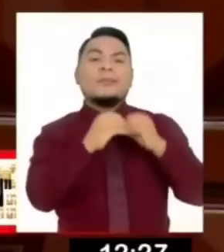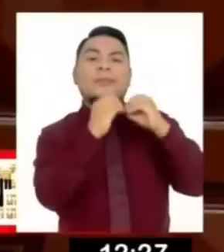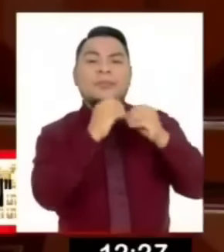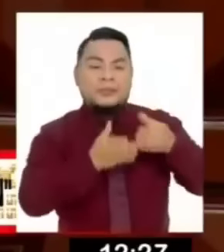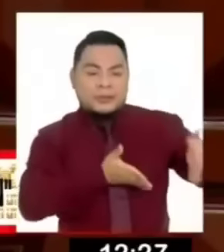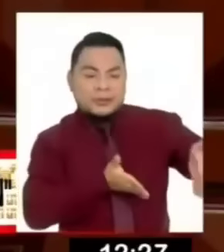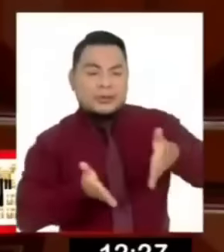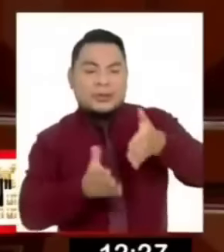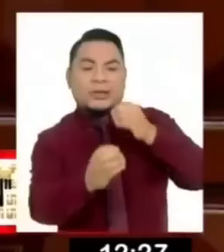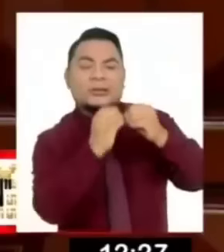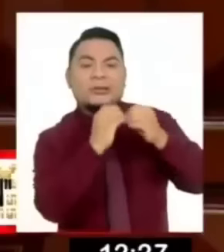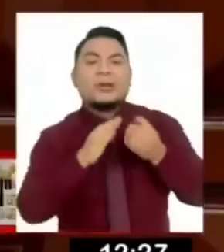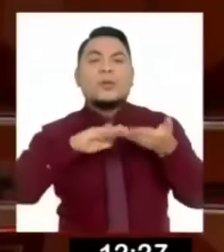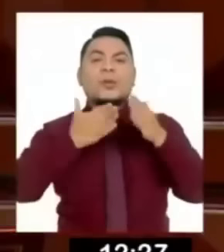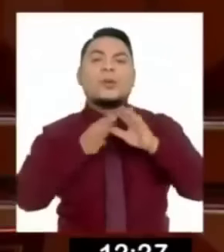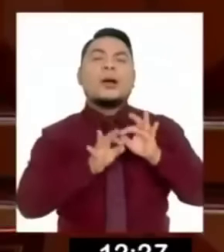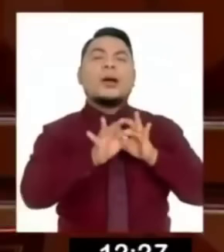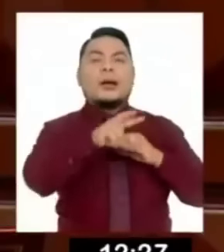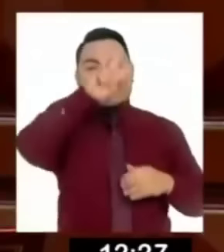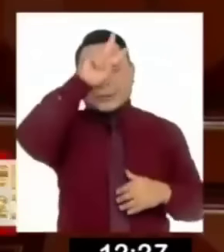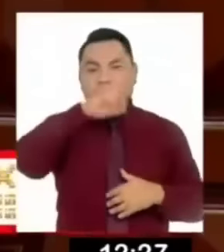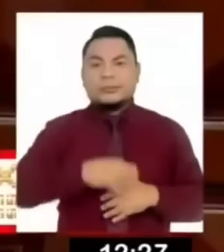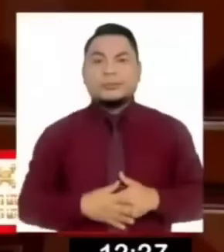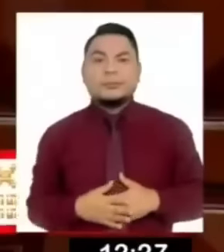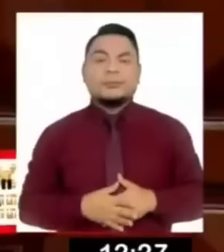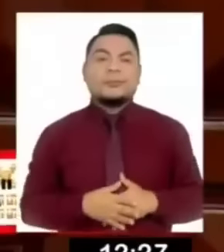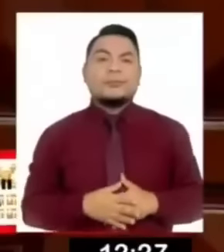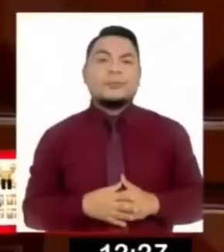trochas carrozables a los centros poblados del país.